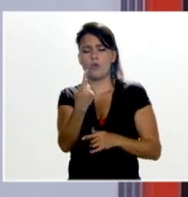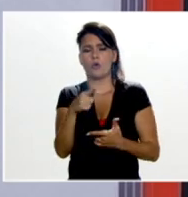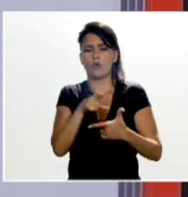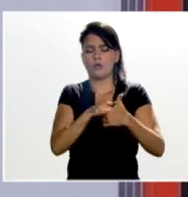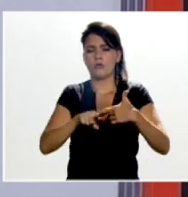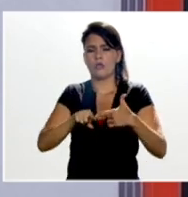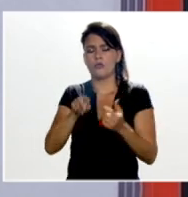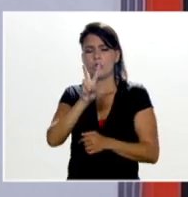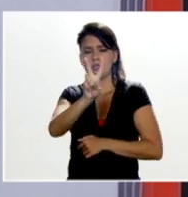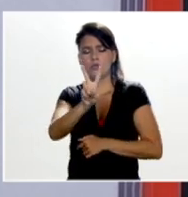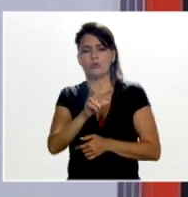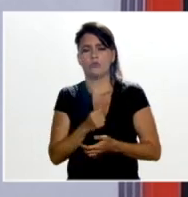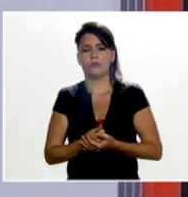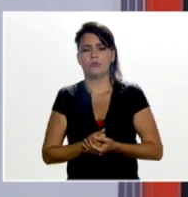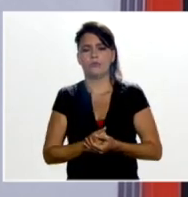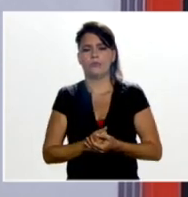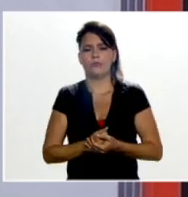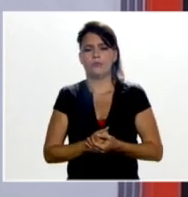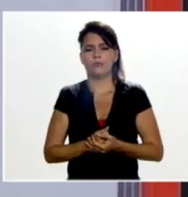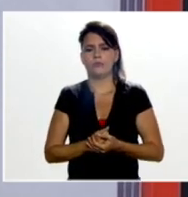2.